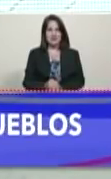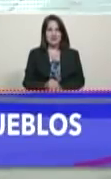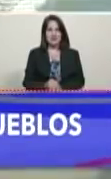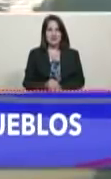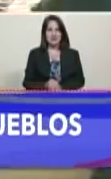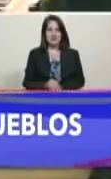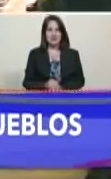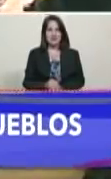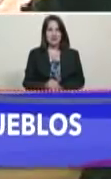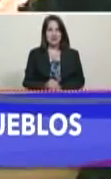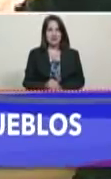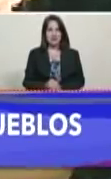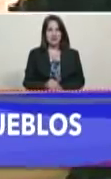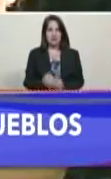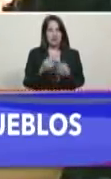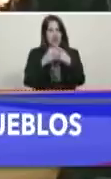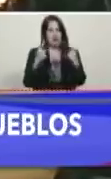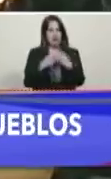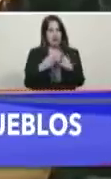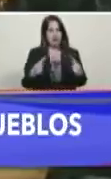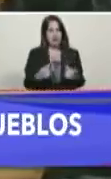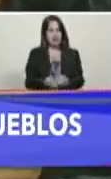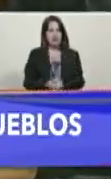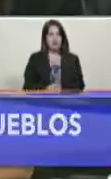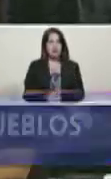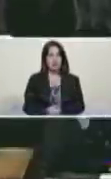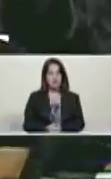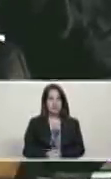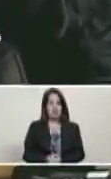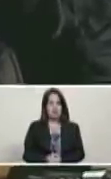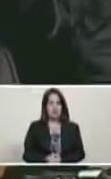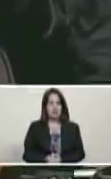de la diversidad sexual